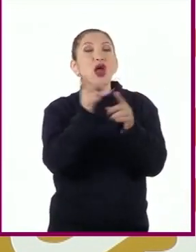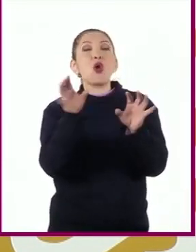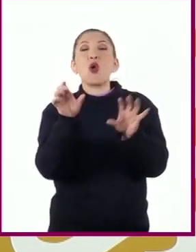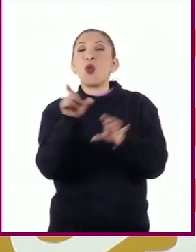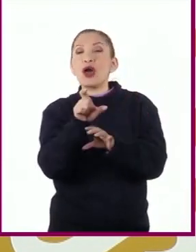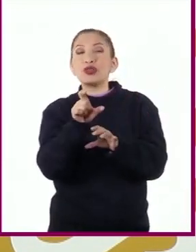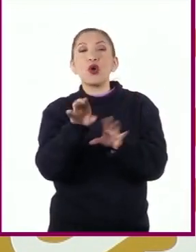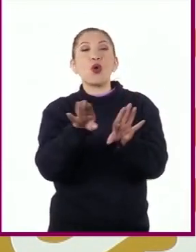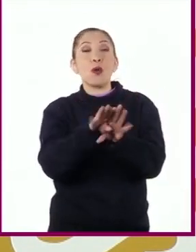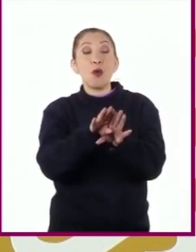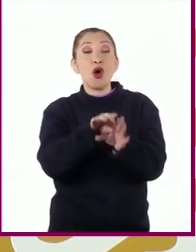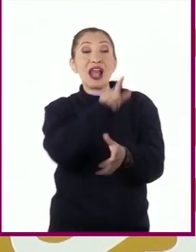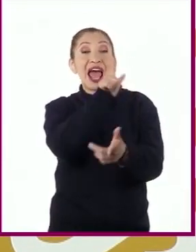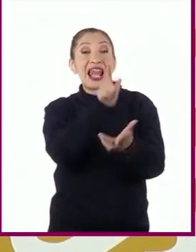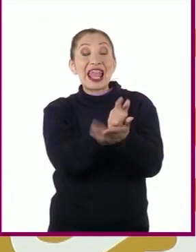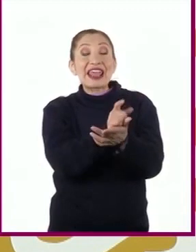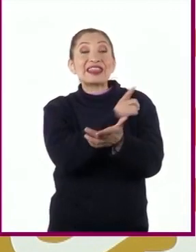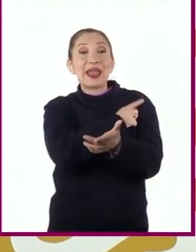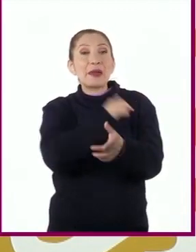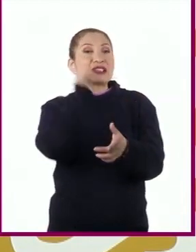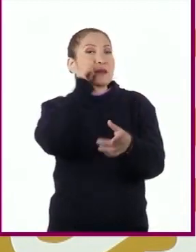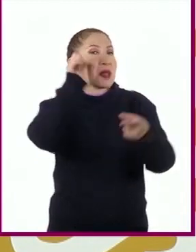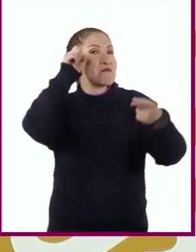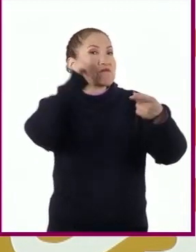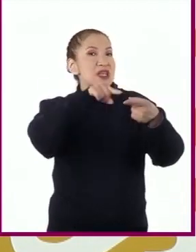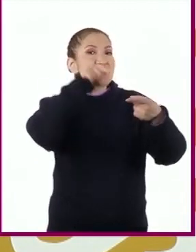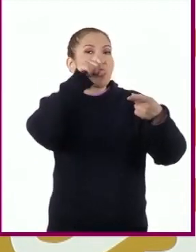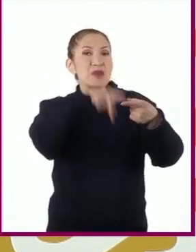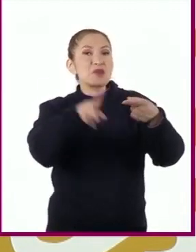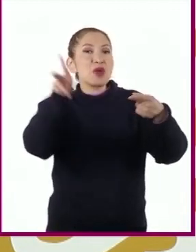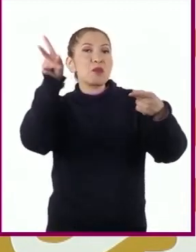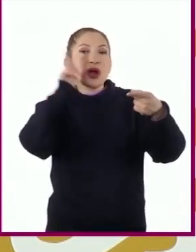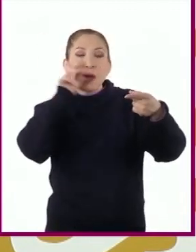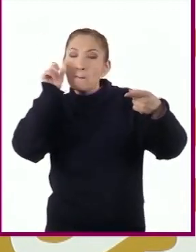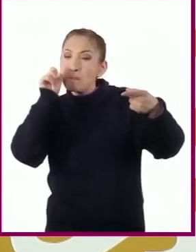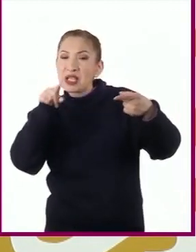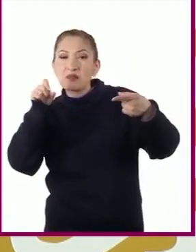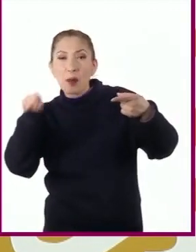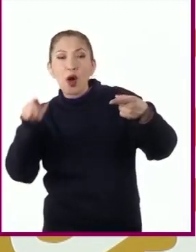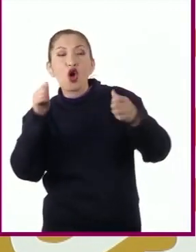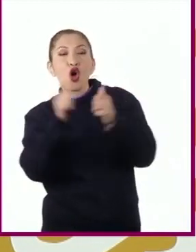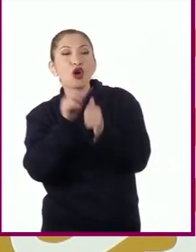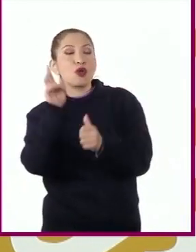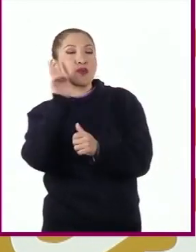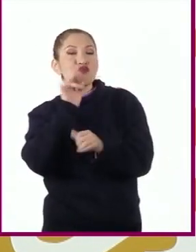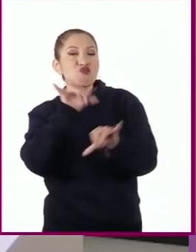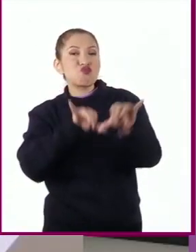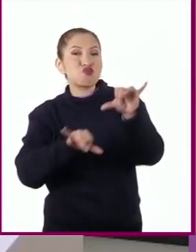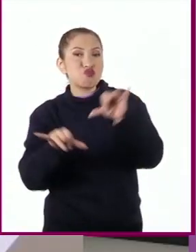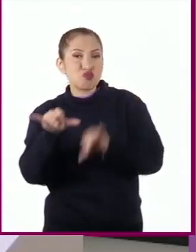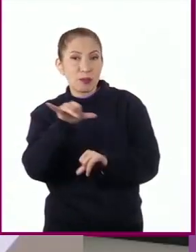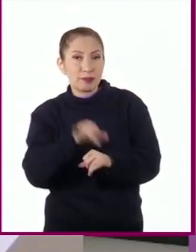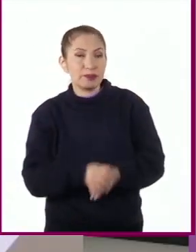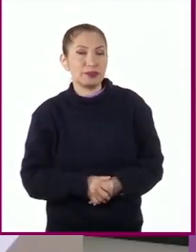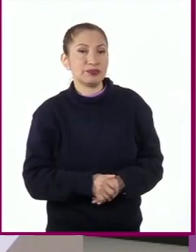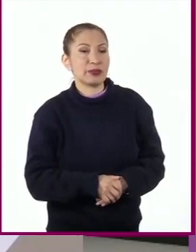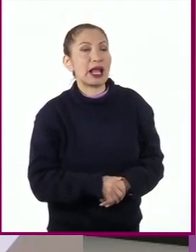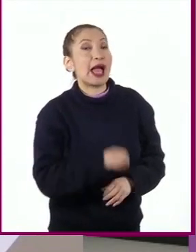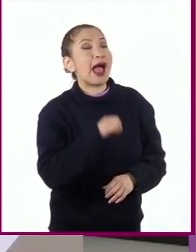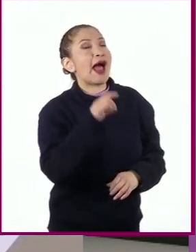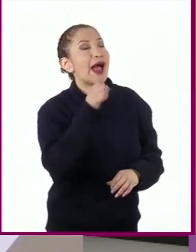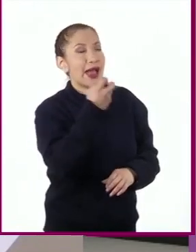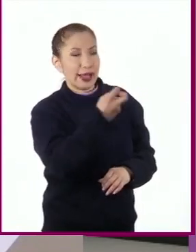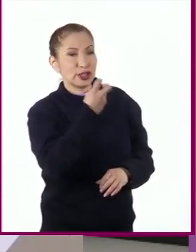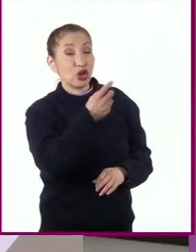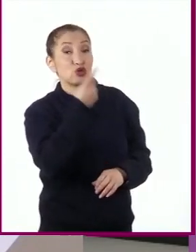sea, la ley debe cumplirse y debe comprobarse por medio de la experimentación. Sí, maestra,